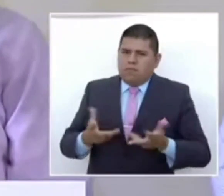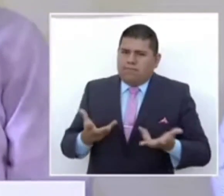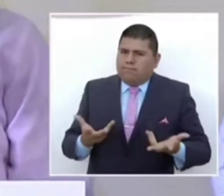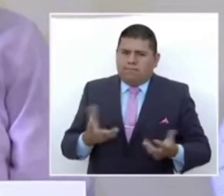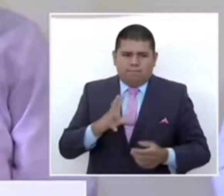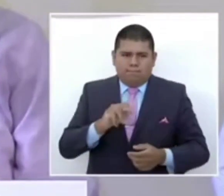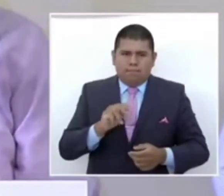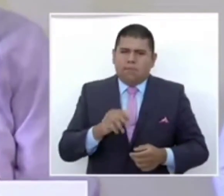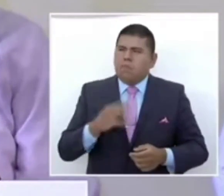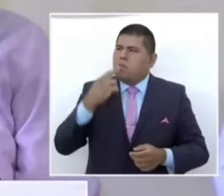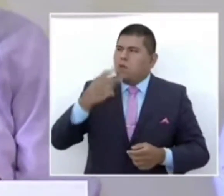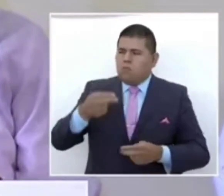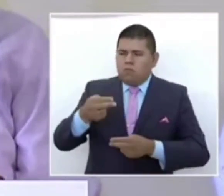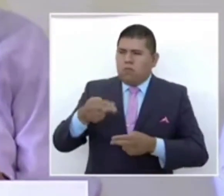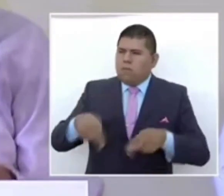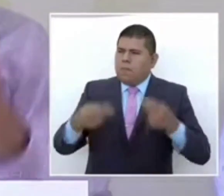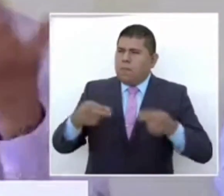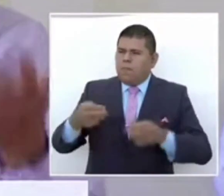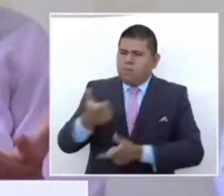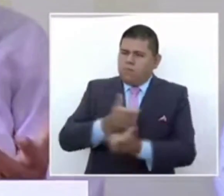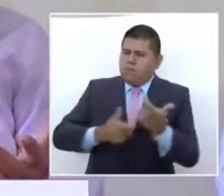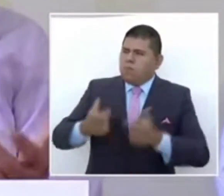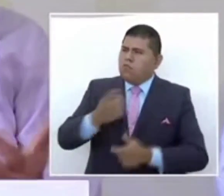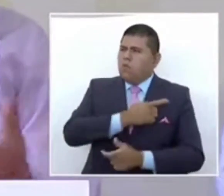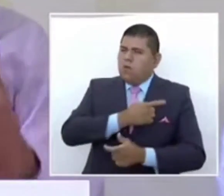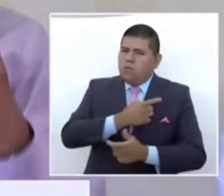mercado y no